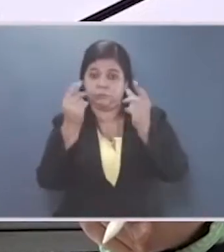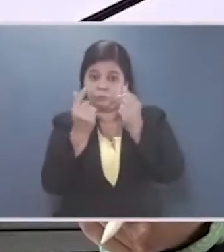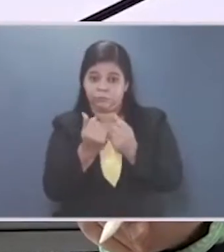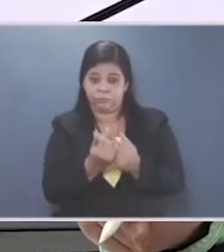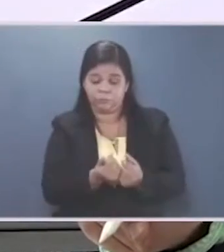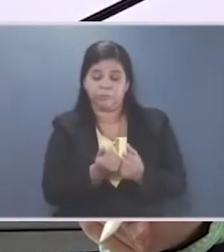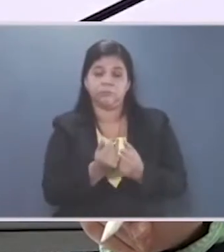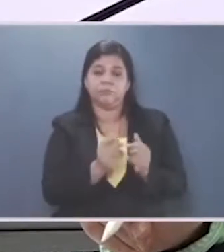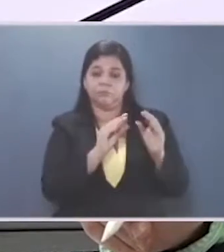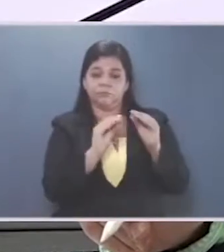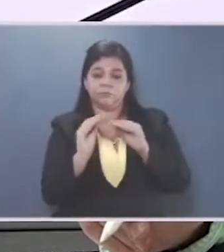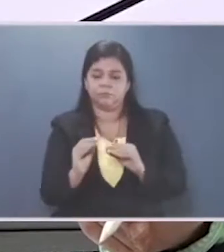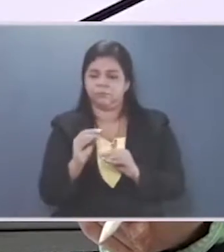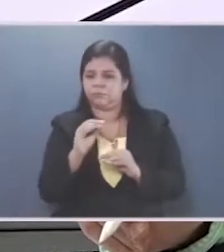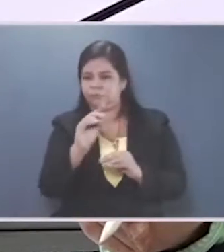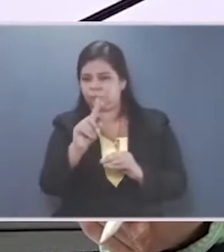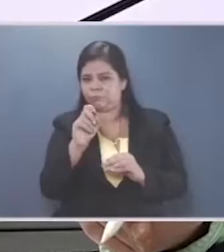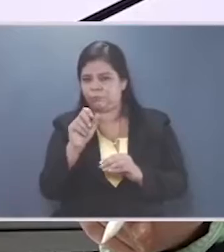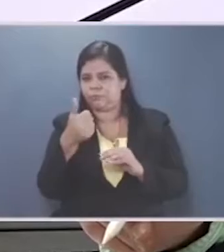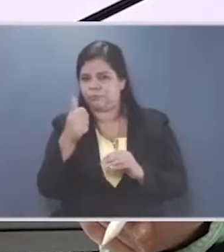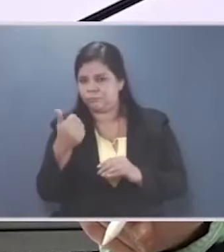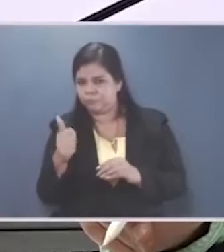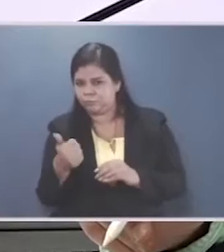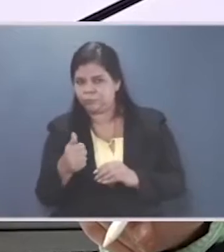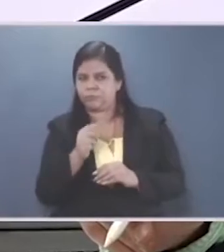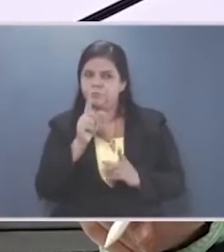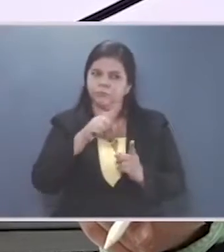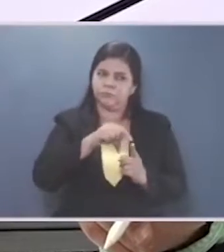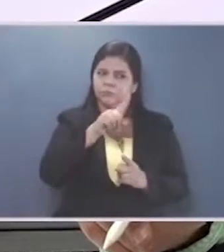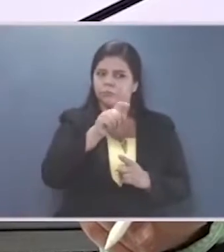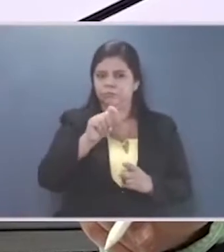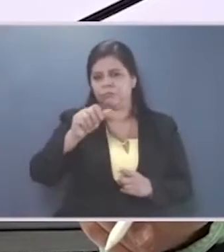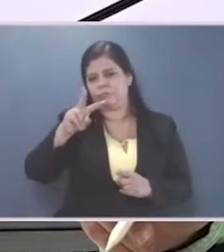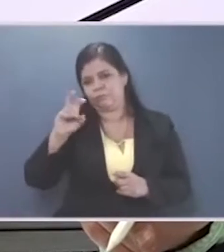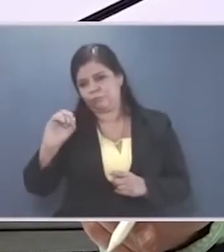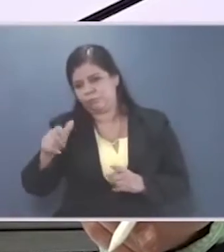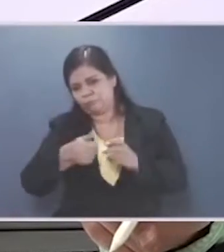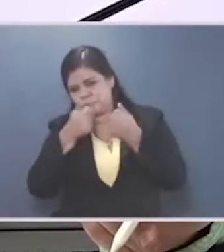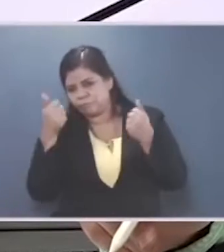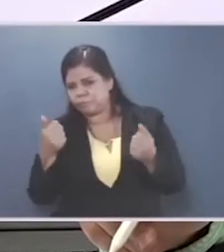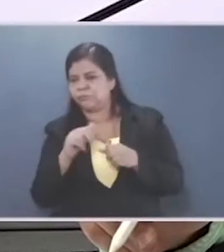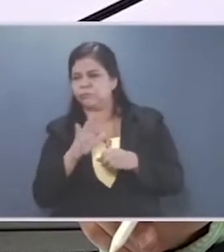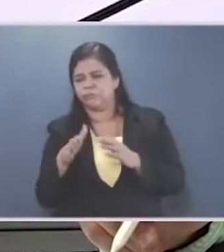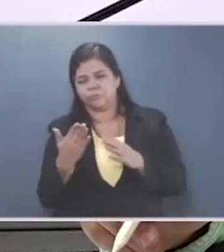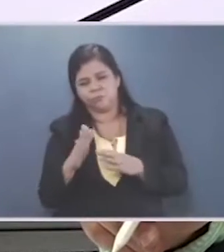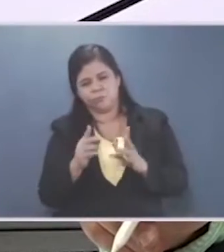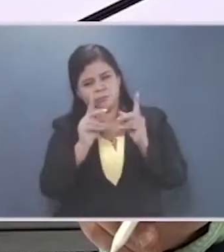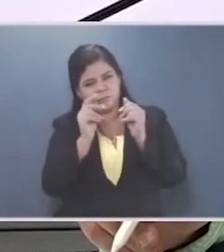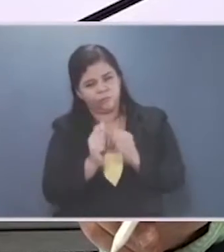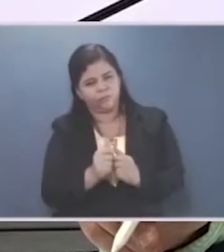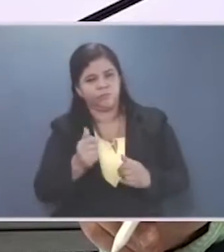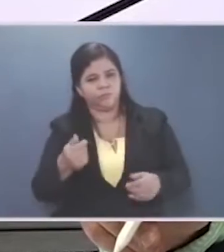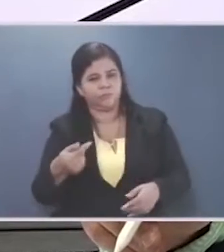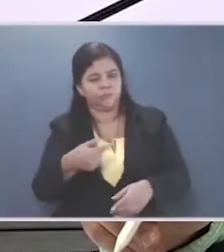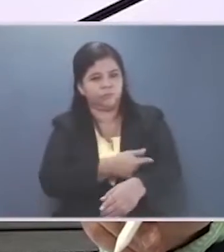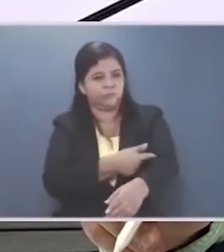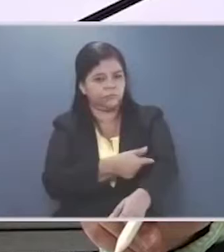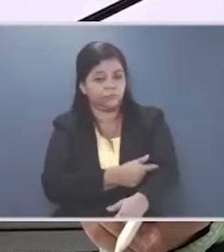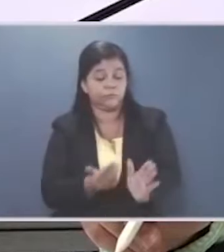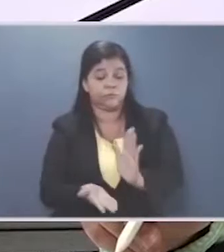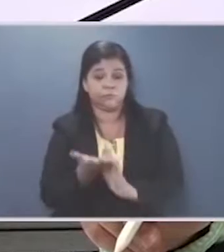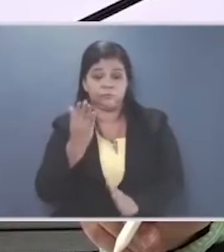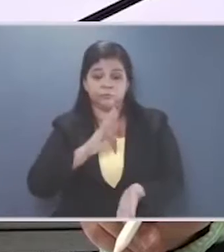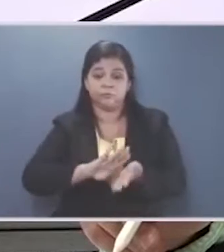manejo de la pandemia son de aproximadamente 110 a 120 millones que son el presupuesto asignado al hospital el salvador más el